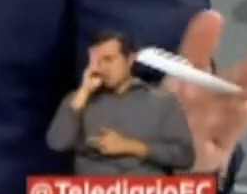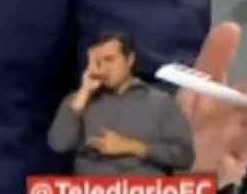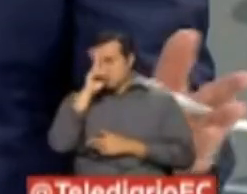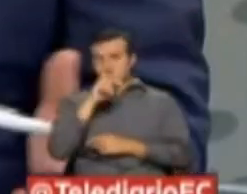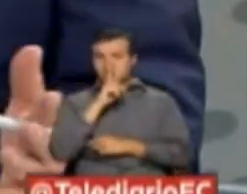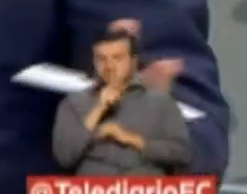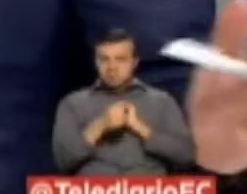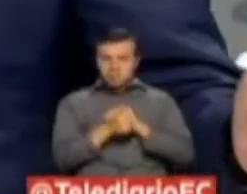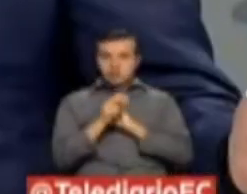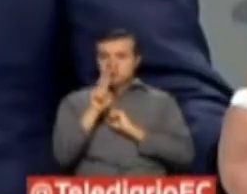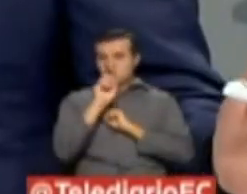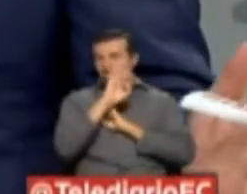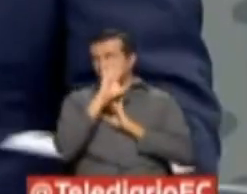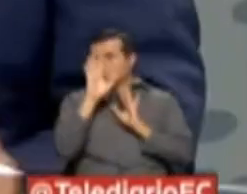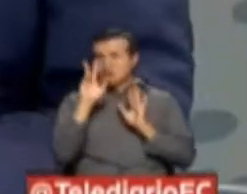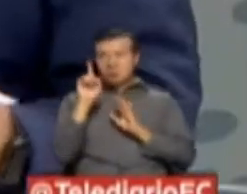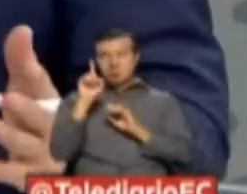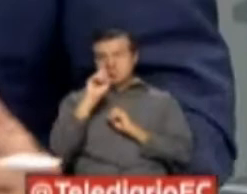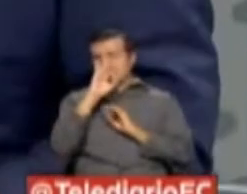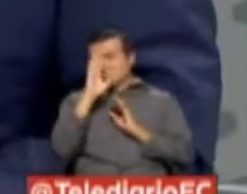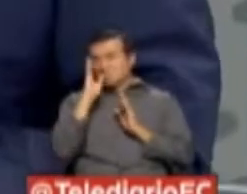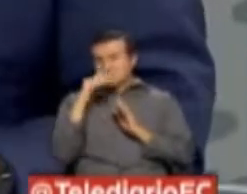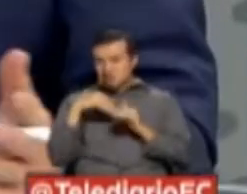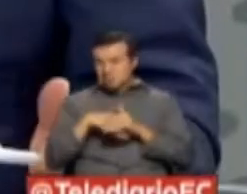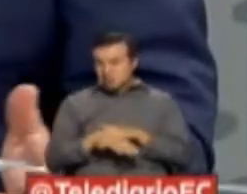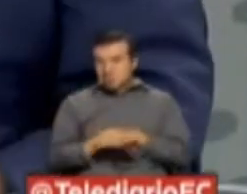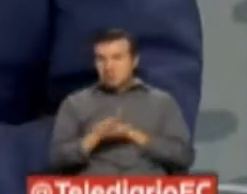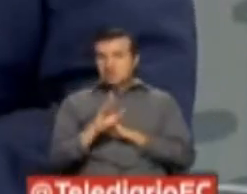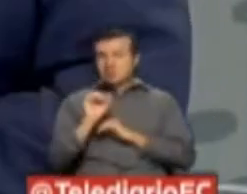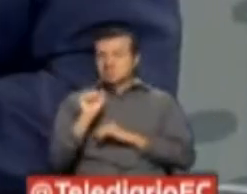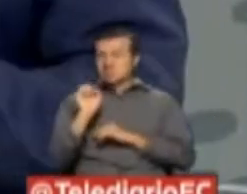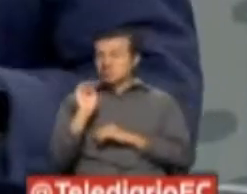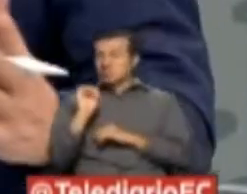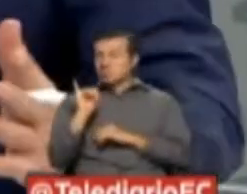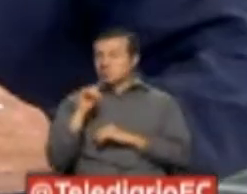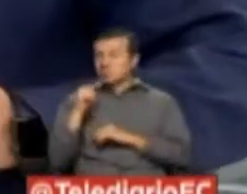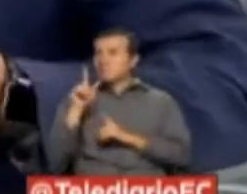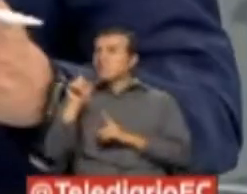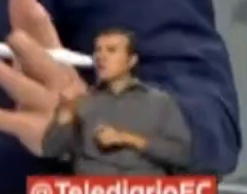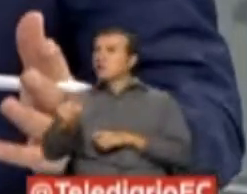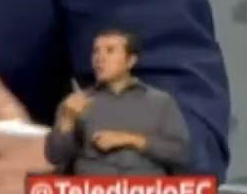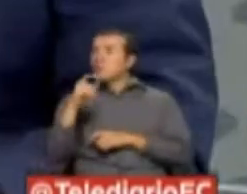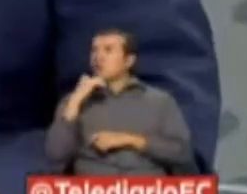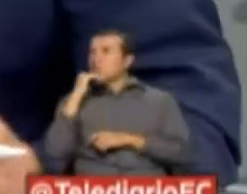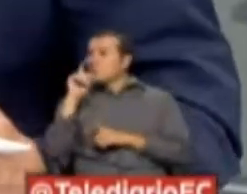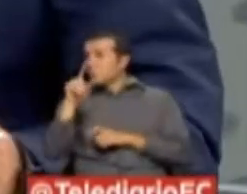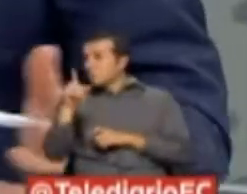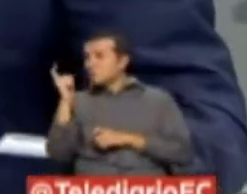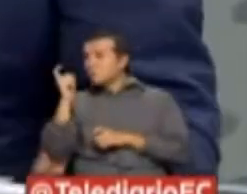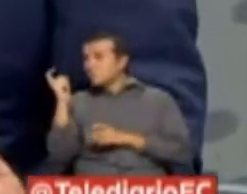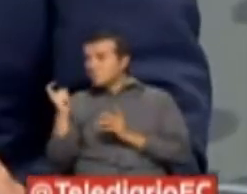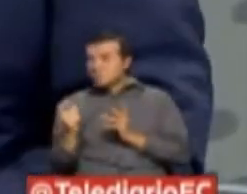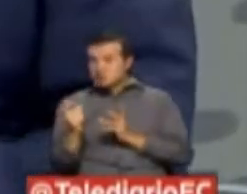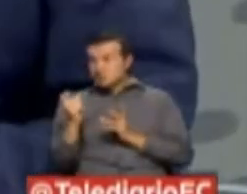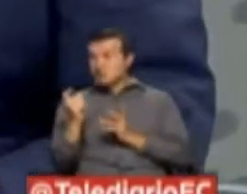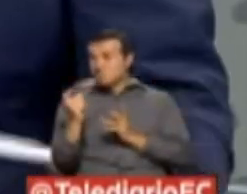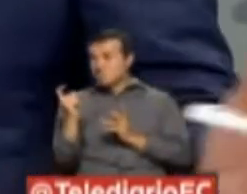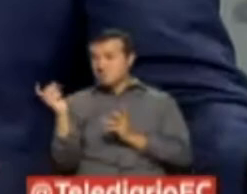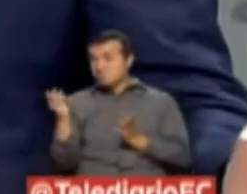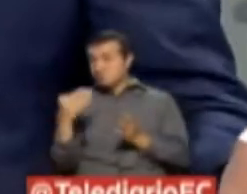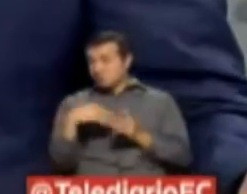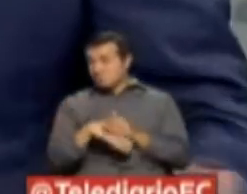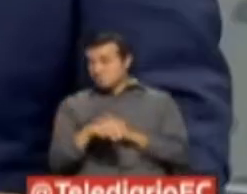las 2 de la mañana a la una y media de la mañana por el puente de san miguel' nadie les pregunto si debían o no operar en el país